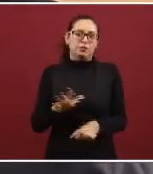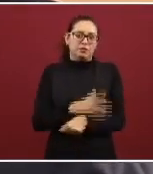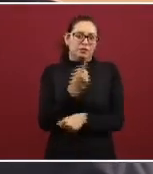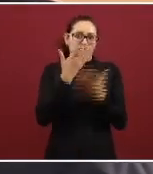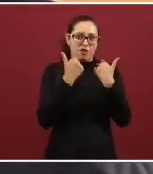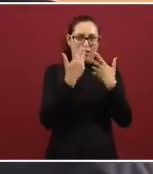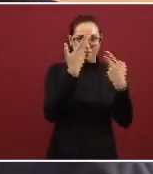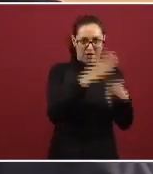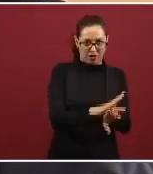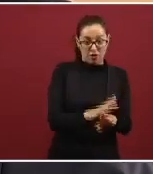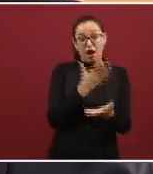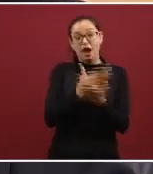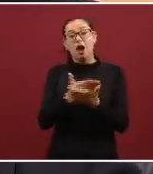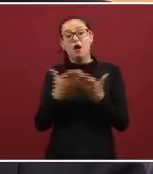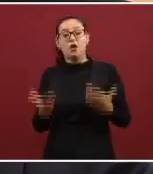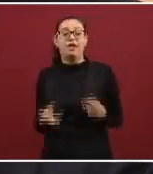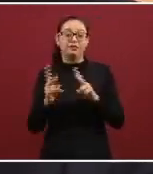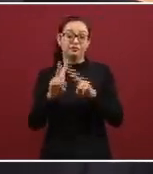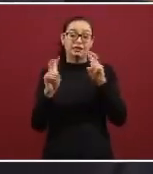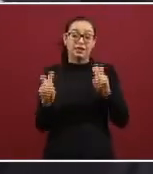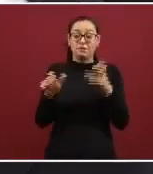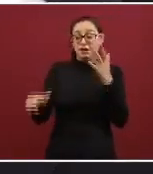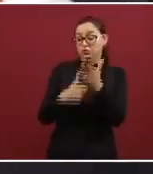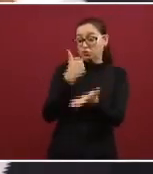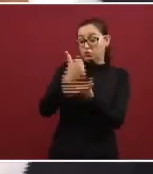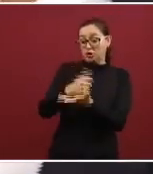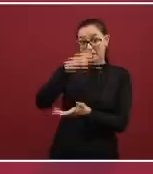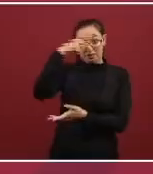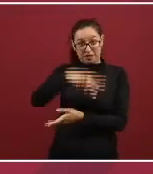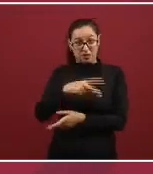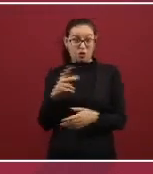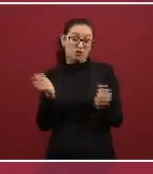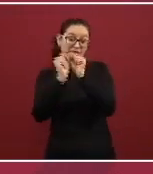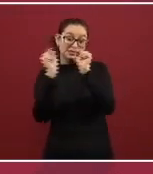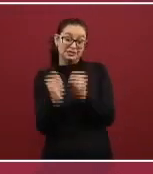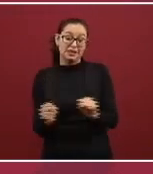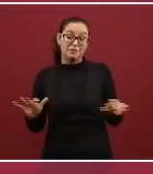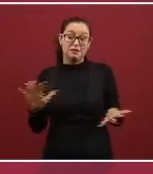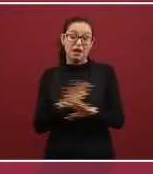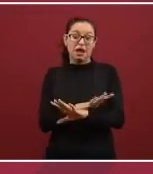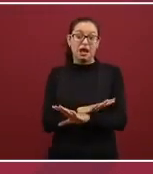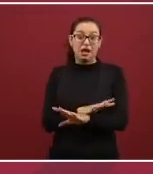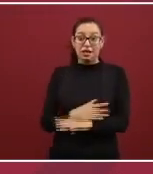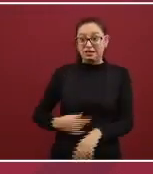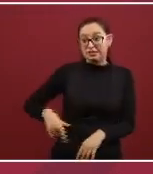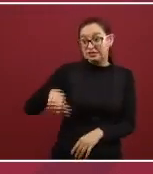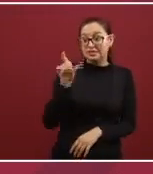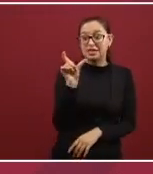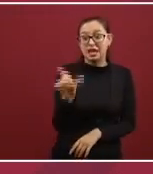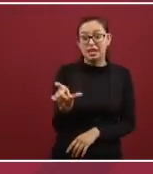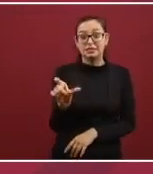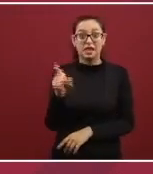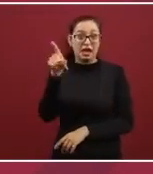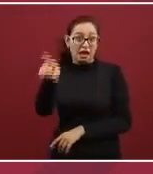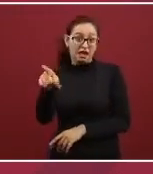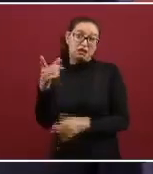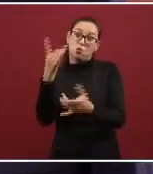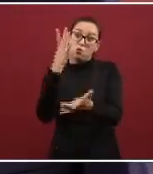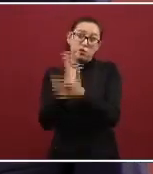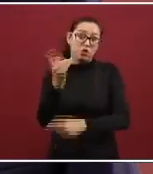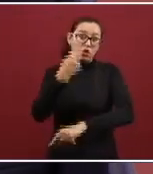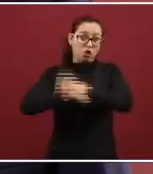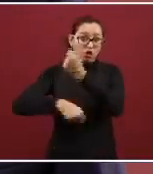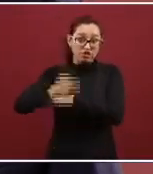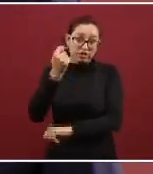el sistema, ya no es la tarjeta para ir al centro comercial